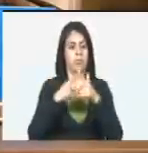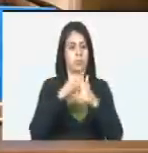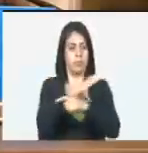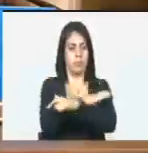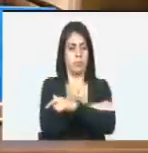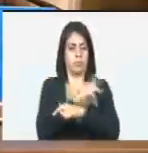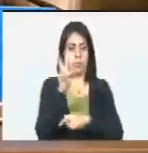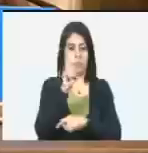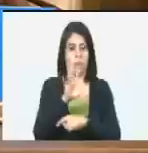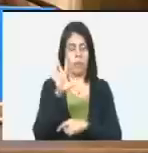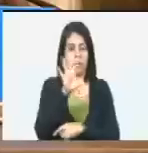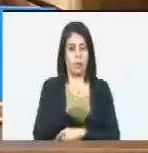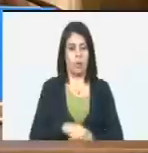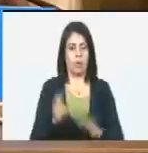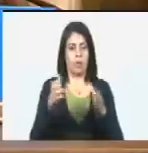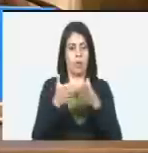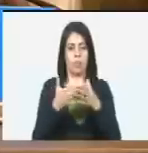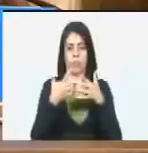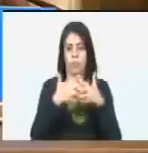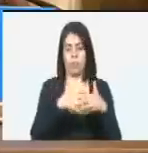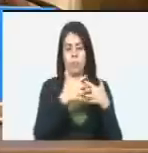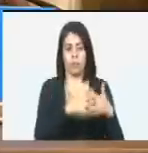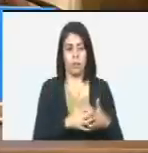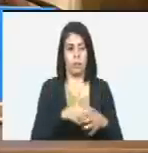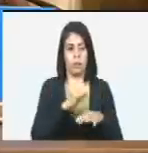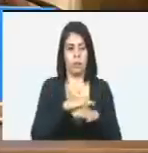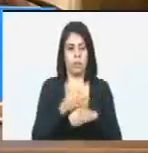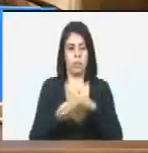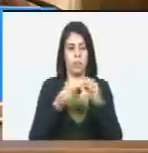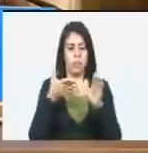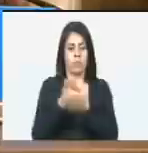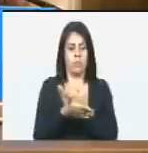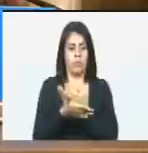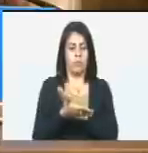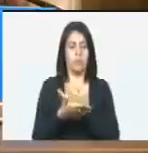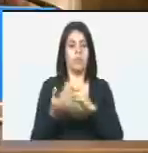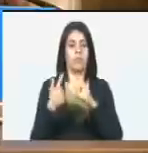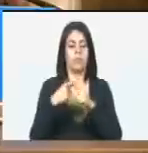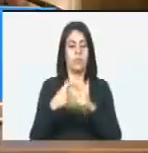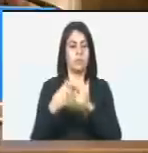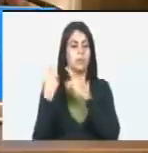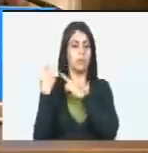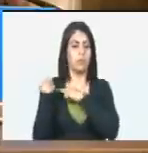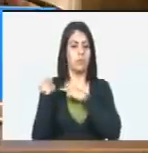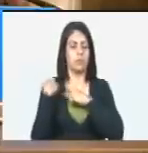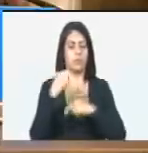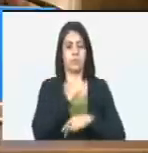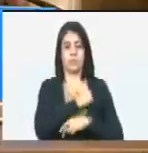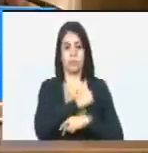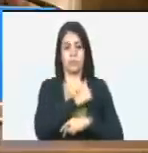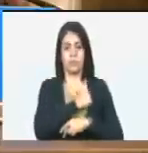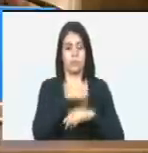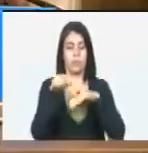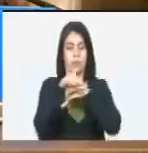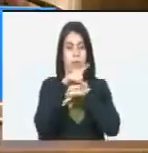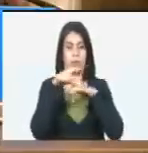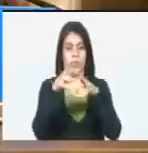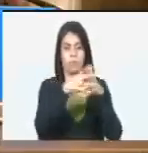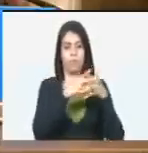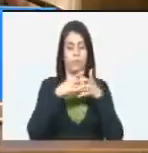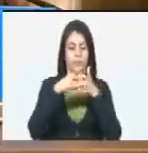un sector empresarial, algunos representantes de la Iglesia Católica y el gobierno de los Estados Unidos de América de la